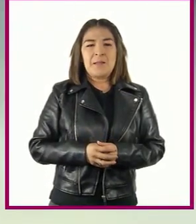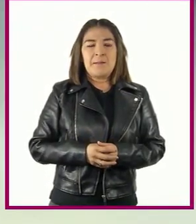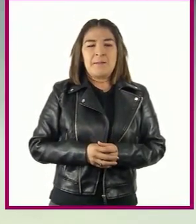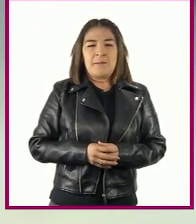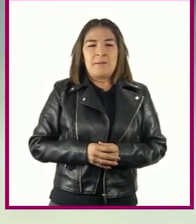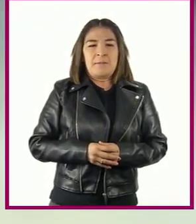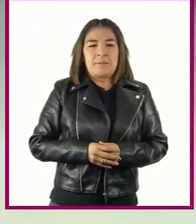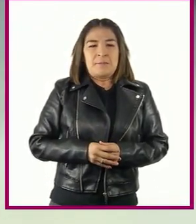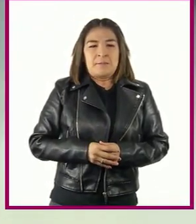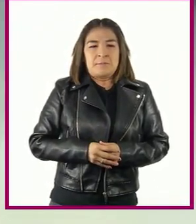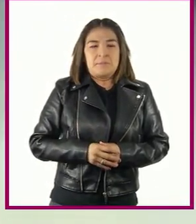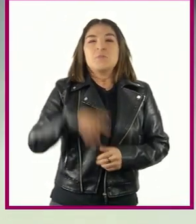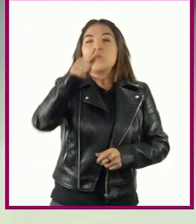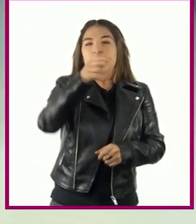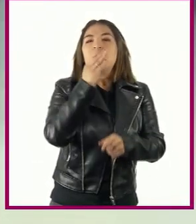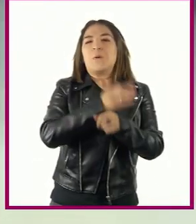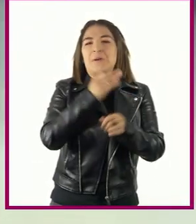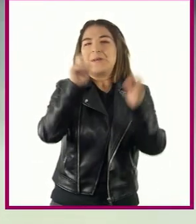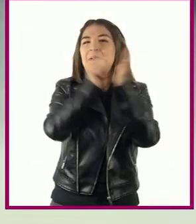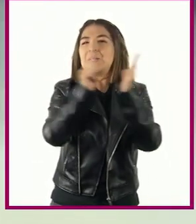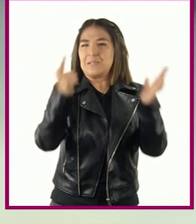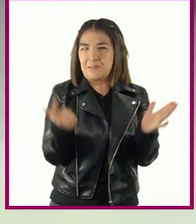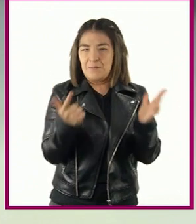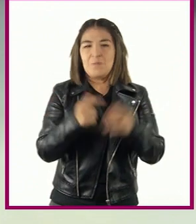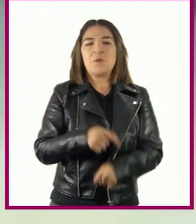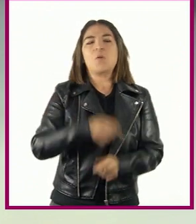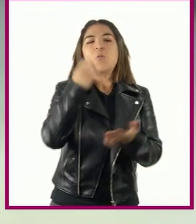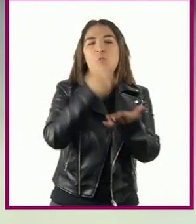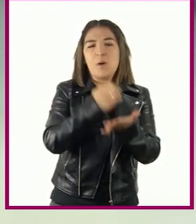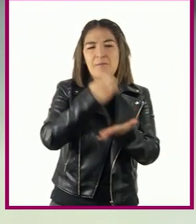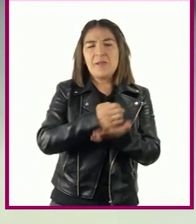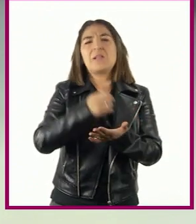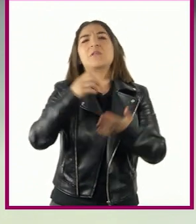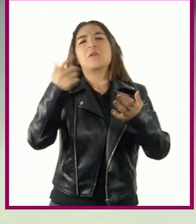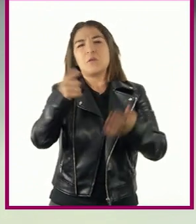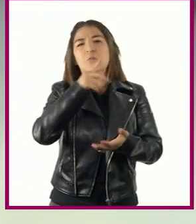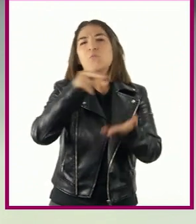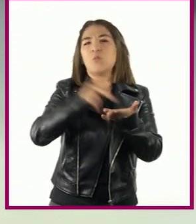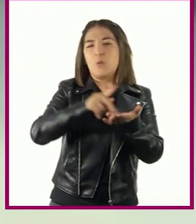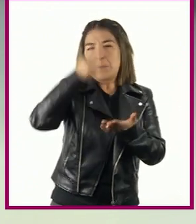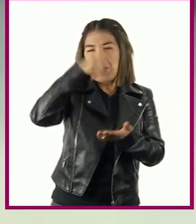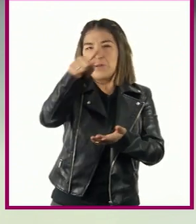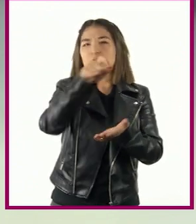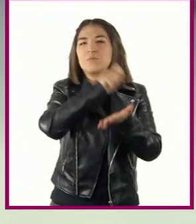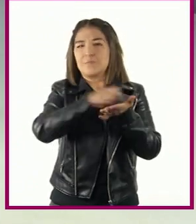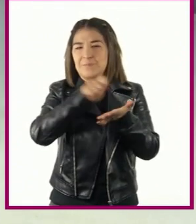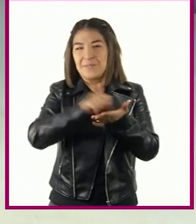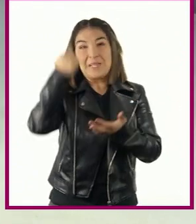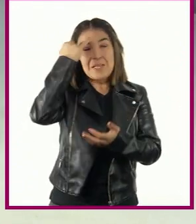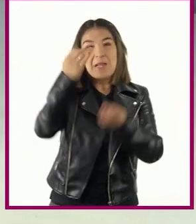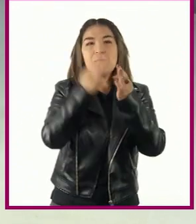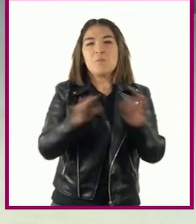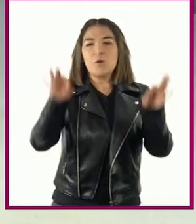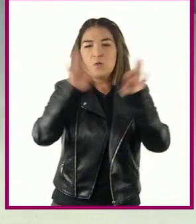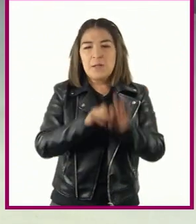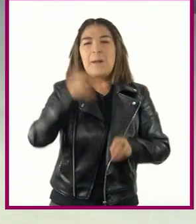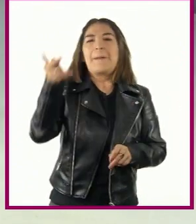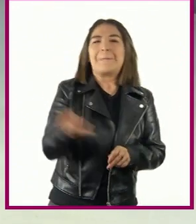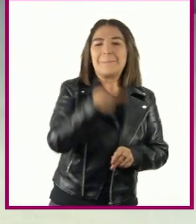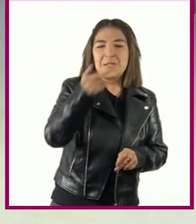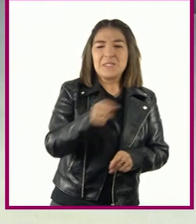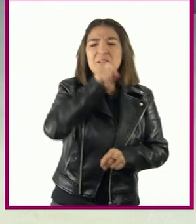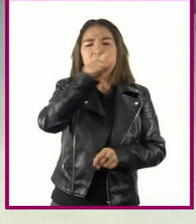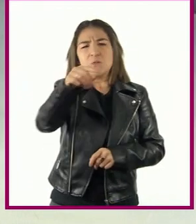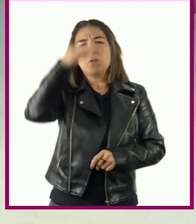Tengan a la mano su libro de texto, lápiz o bolígrafo y su cuaderno para que anoten las ideas principales, las preguntas